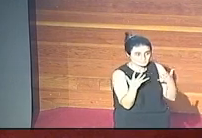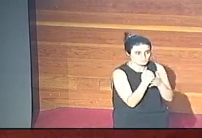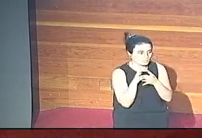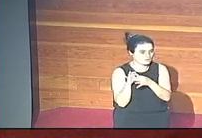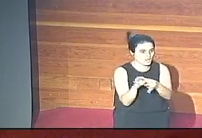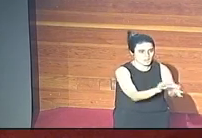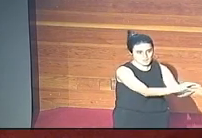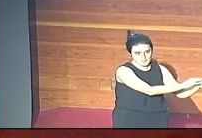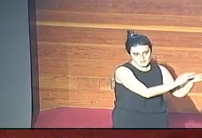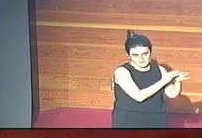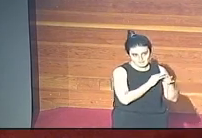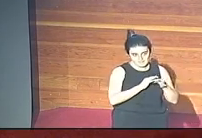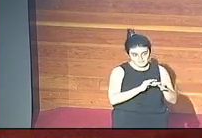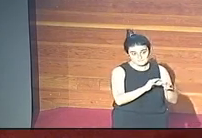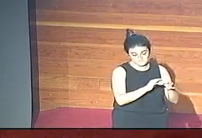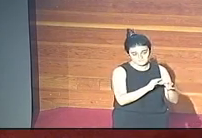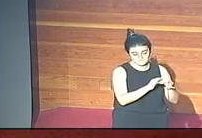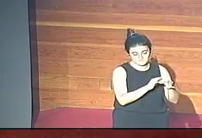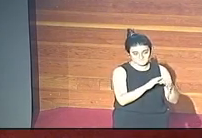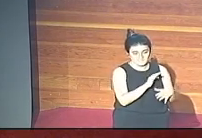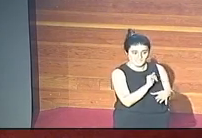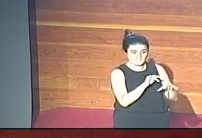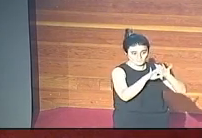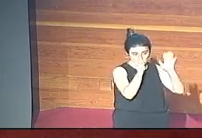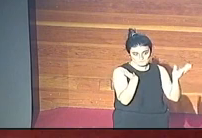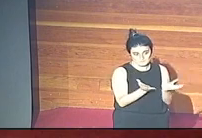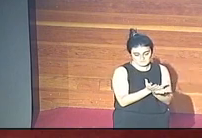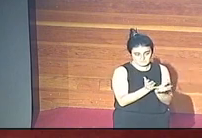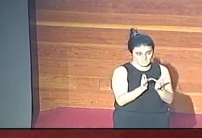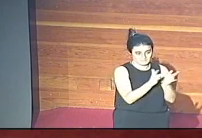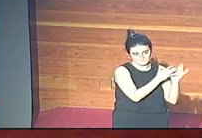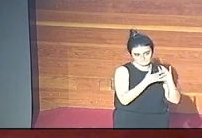como un además dentro de el planeta que habitamos